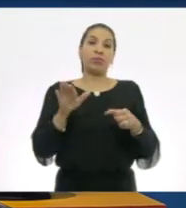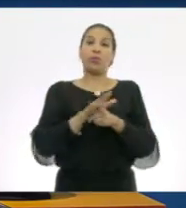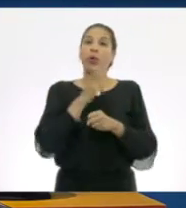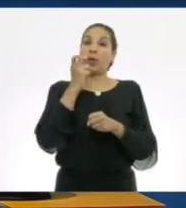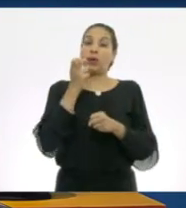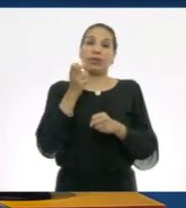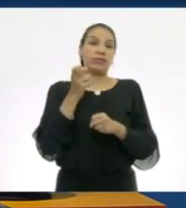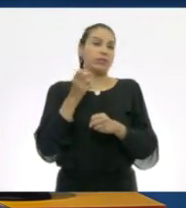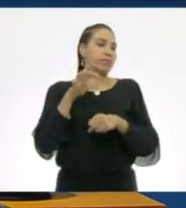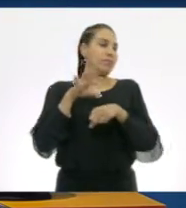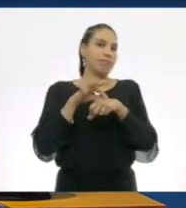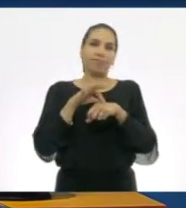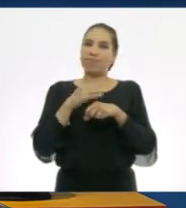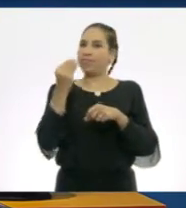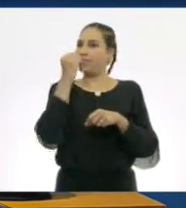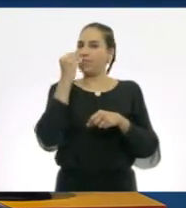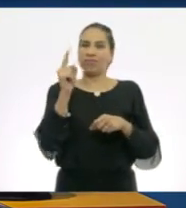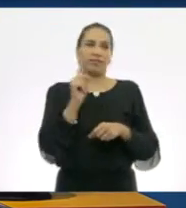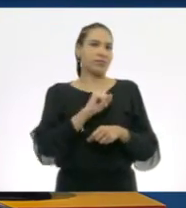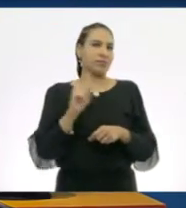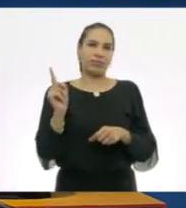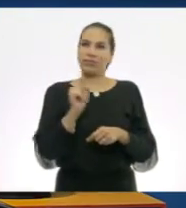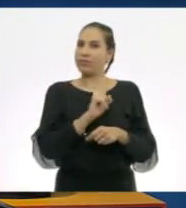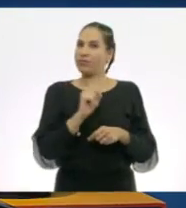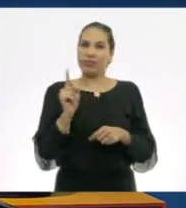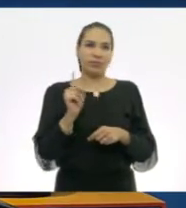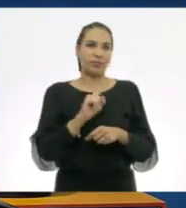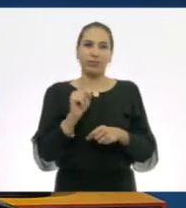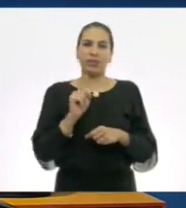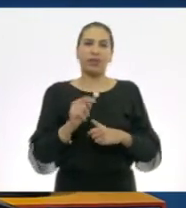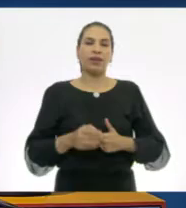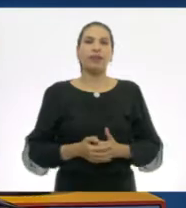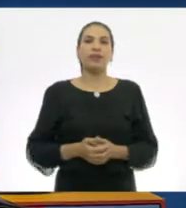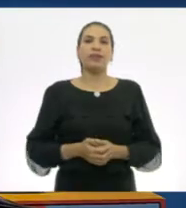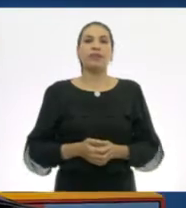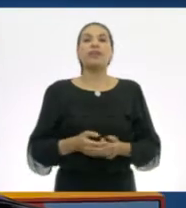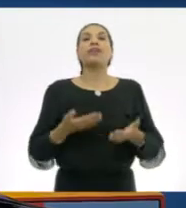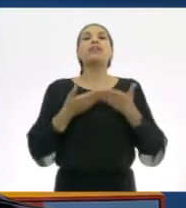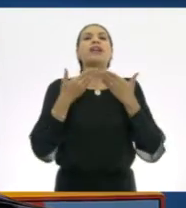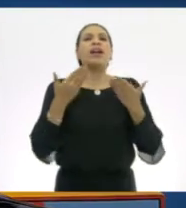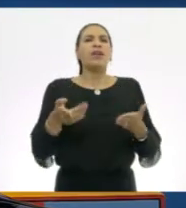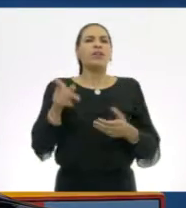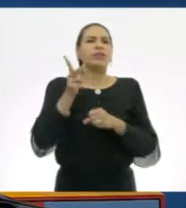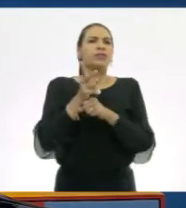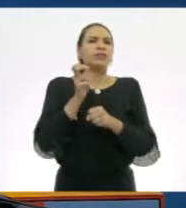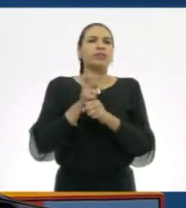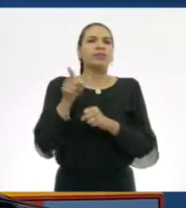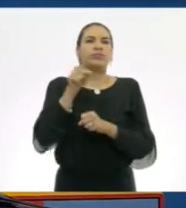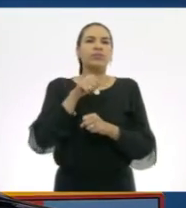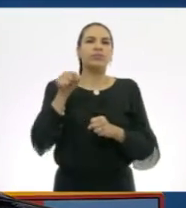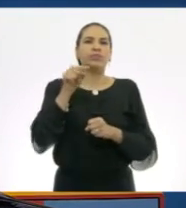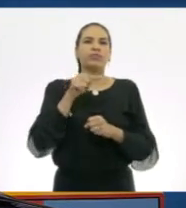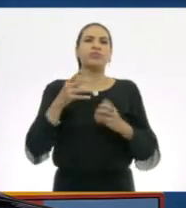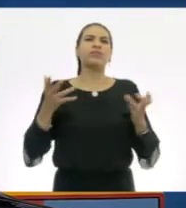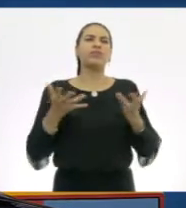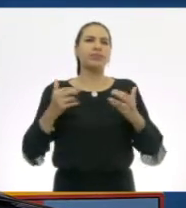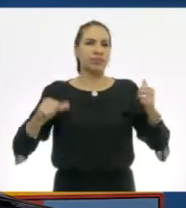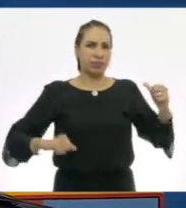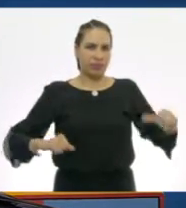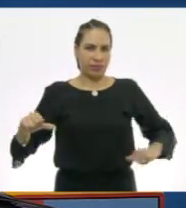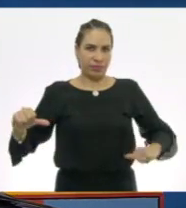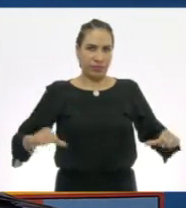por eso que su carne ya no se consume. Y bueno, yo ahora los invito a que hagamos una